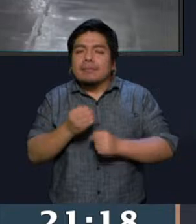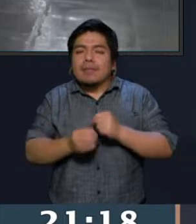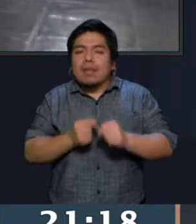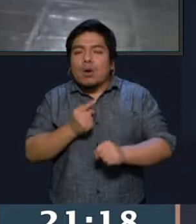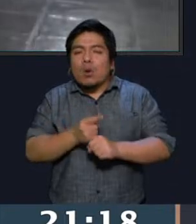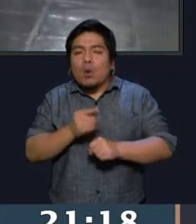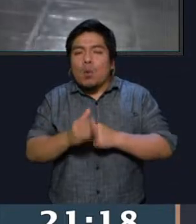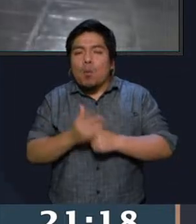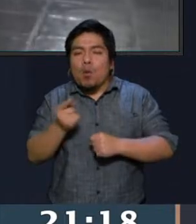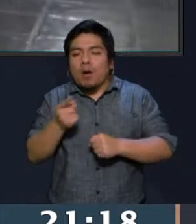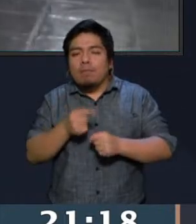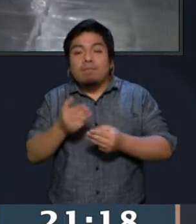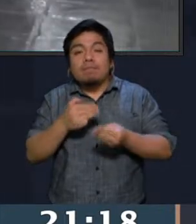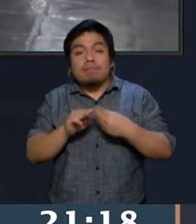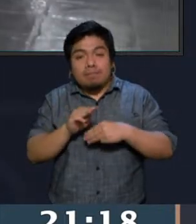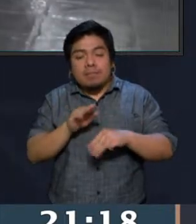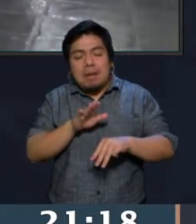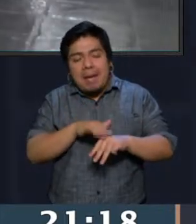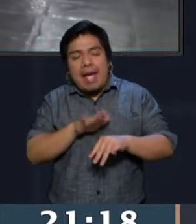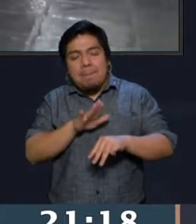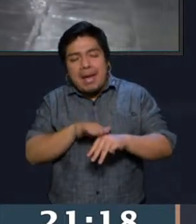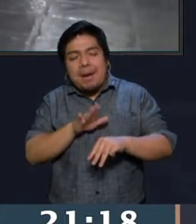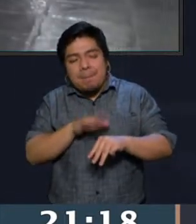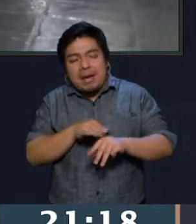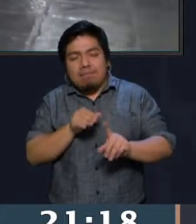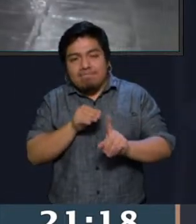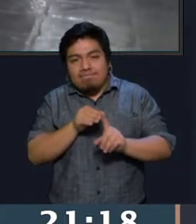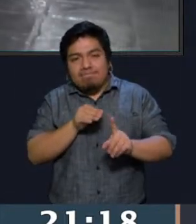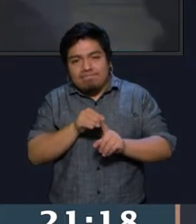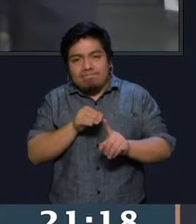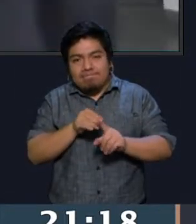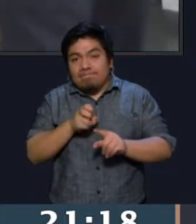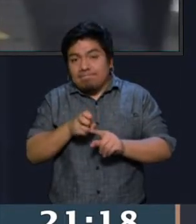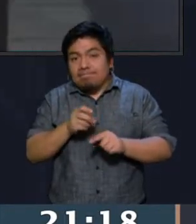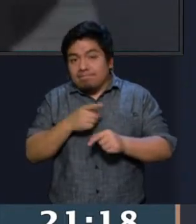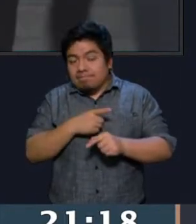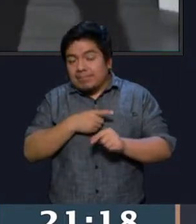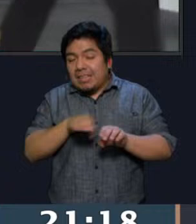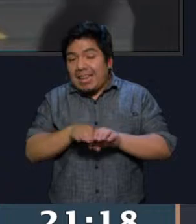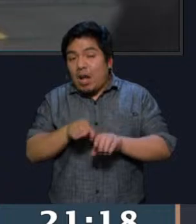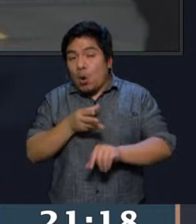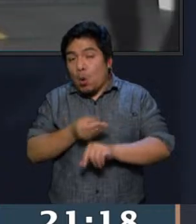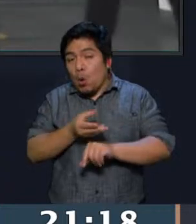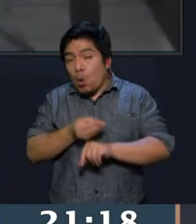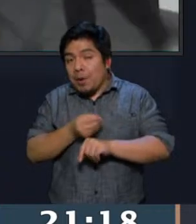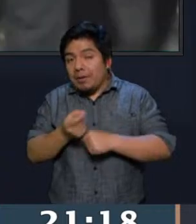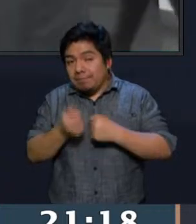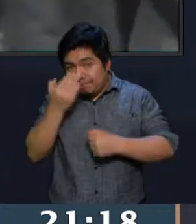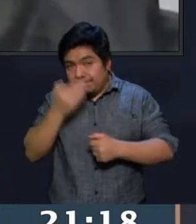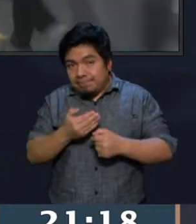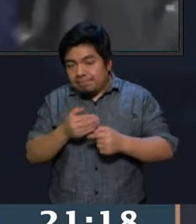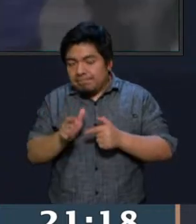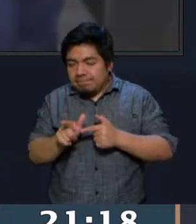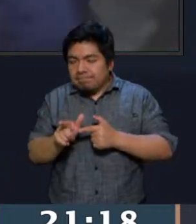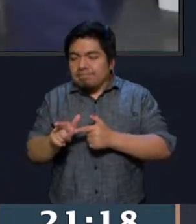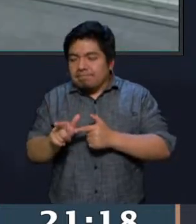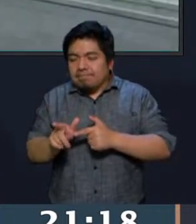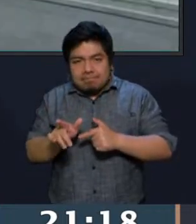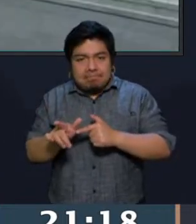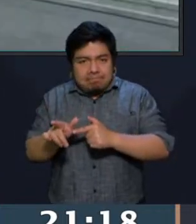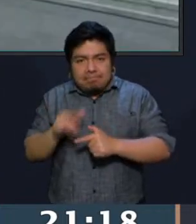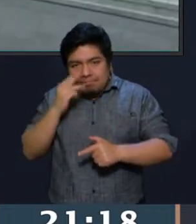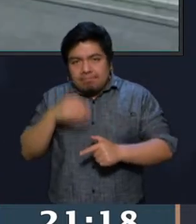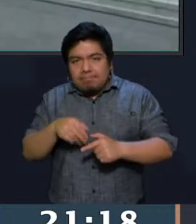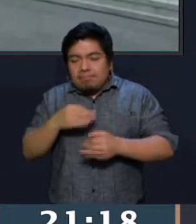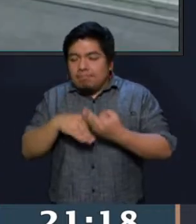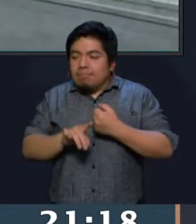única, porque en el mundo cada vez se habla más de esto y se entiende que es una solución perdurable y sostenible para